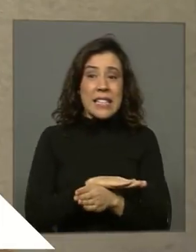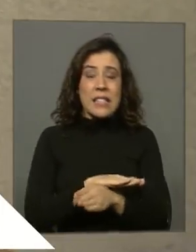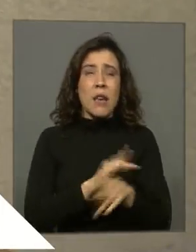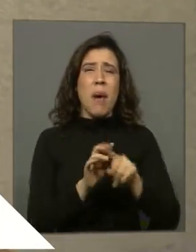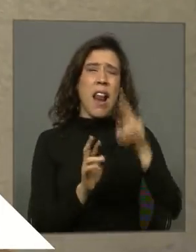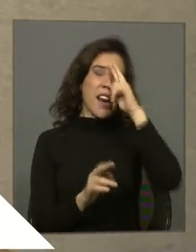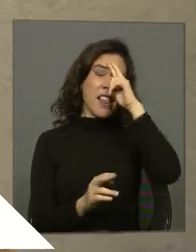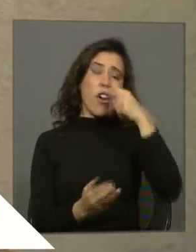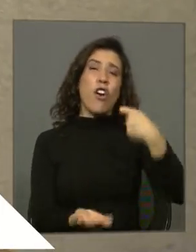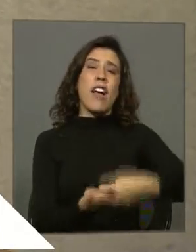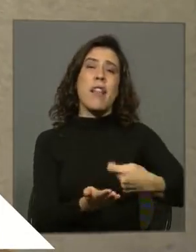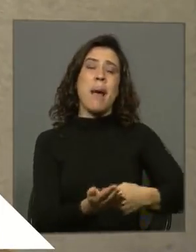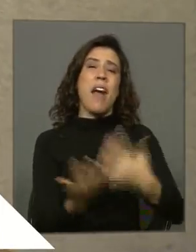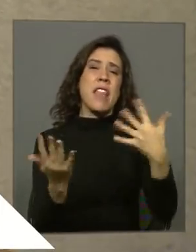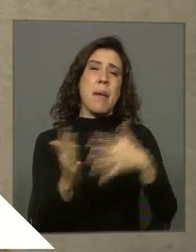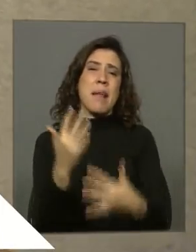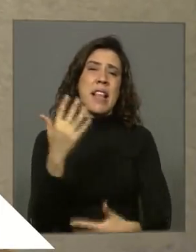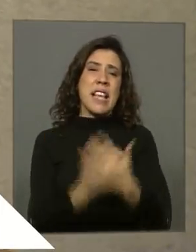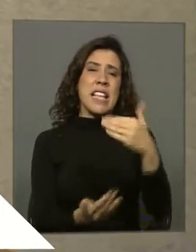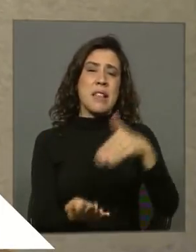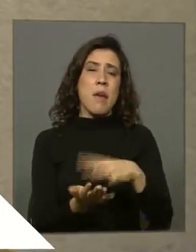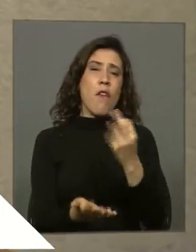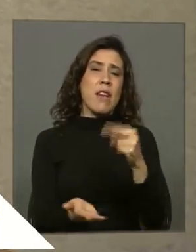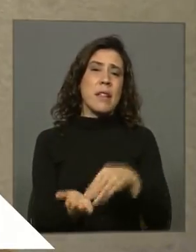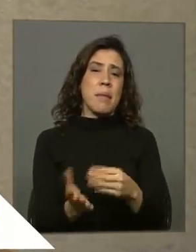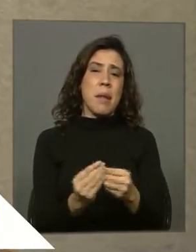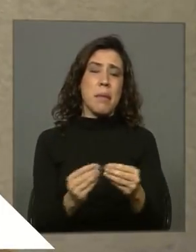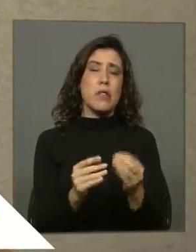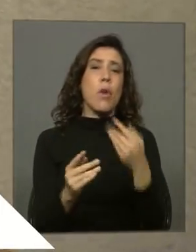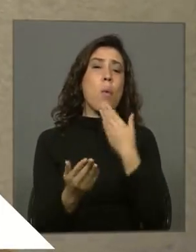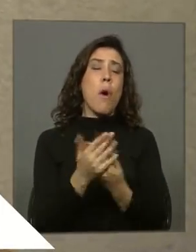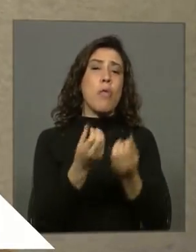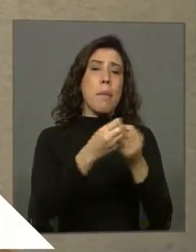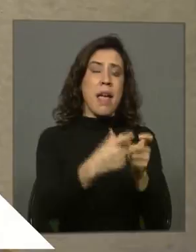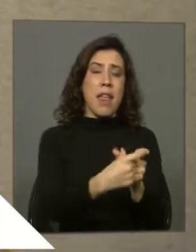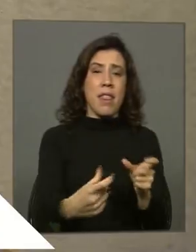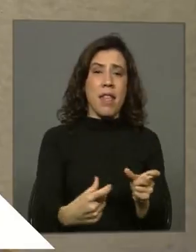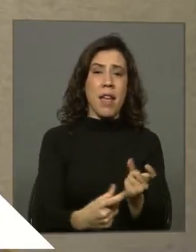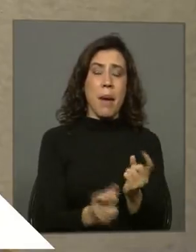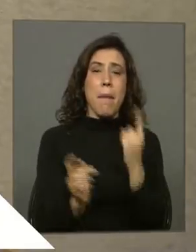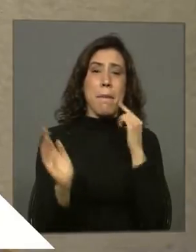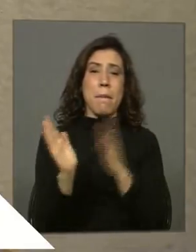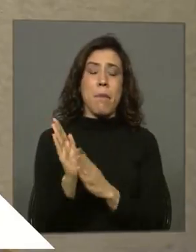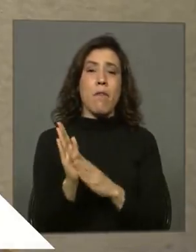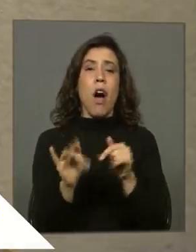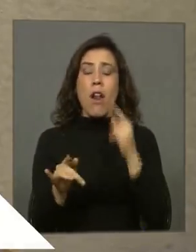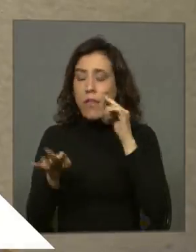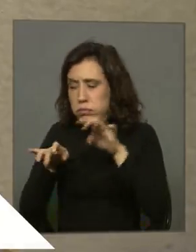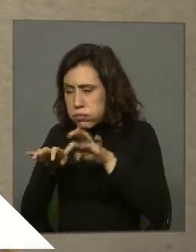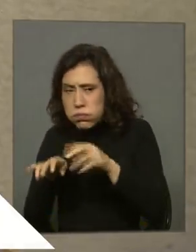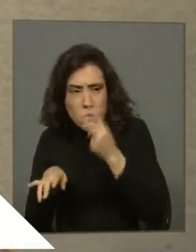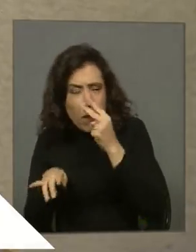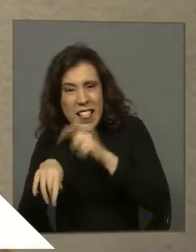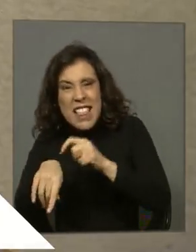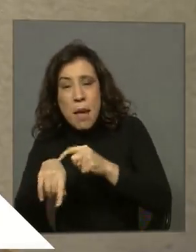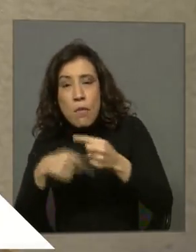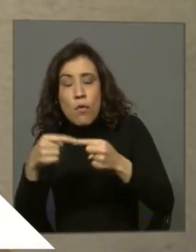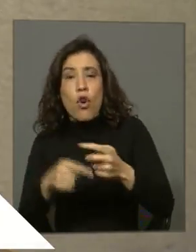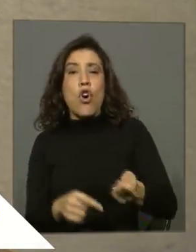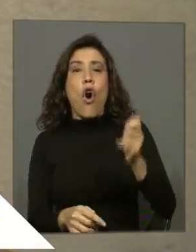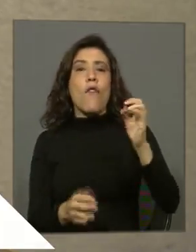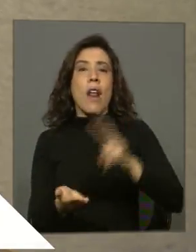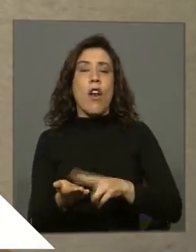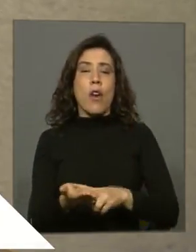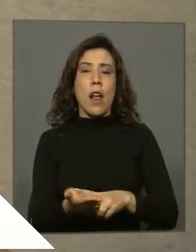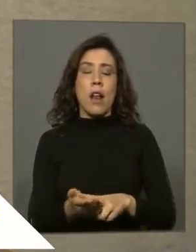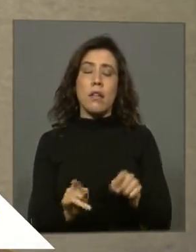absurda que decían pagar 10 mil 15 mil o hasta 20 mil pesos por perder un ticket sino que simplemente se entra al sistema informático y se cobra pero yo creo que eso realmente